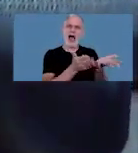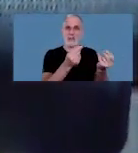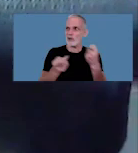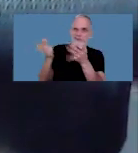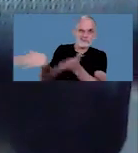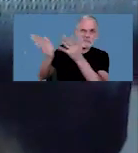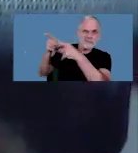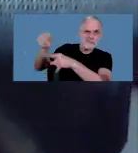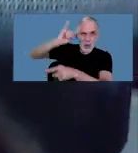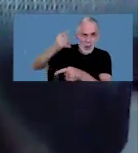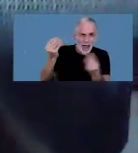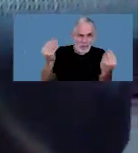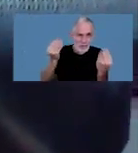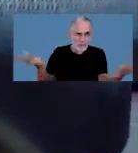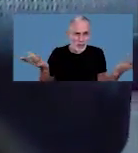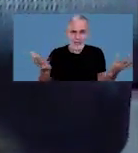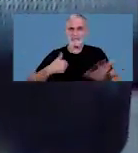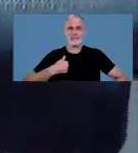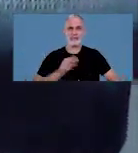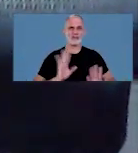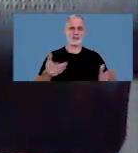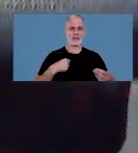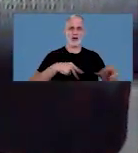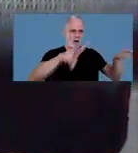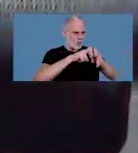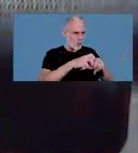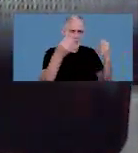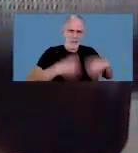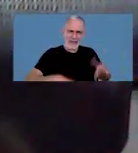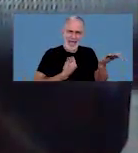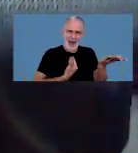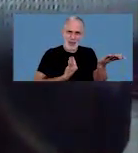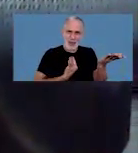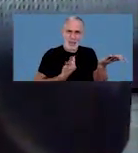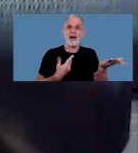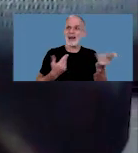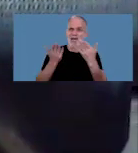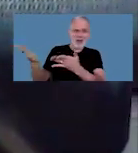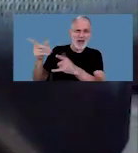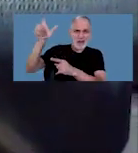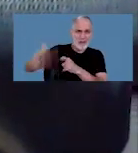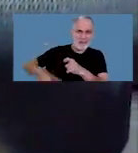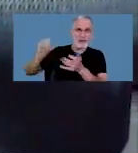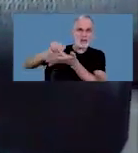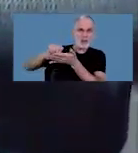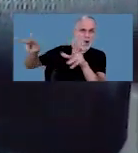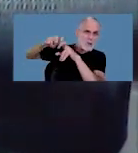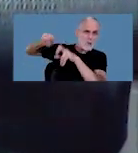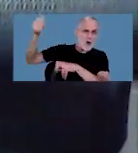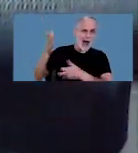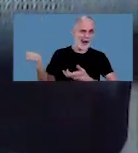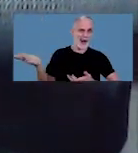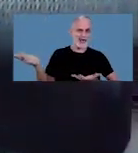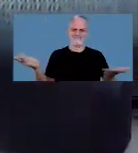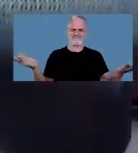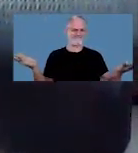eximiendo un fin parafiscal? ¿Por qué me estoy yo dejando de recaudar como fisco para que otro país, otro fisco extranjero obtenga